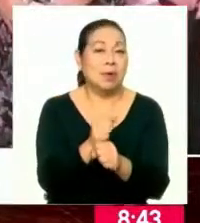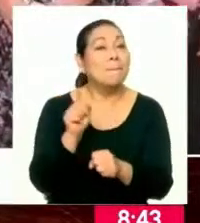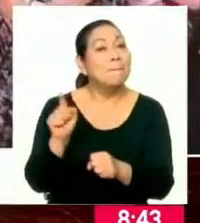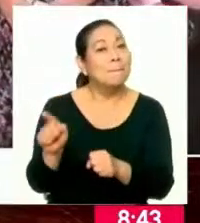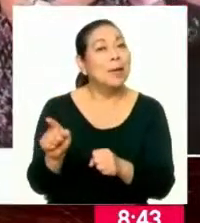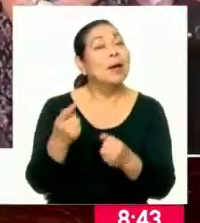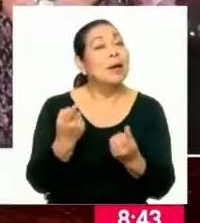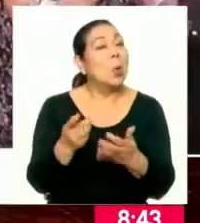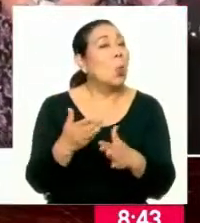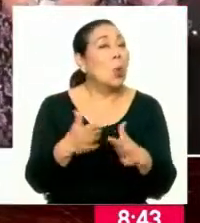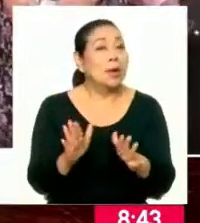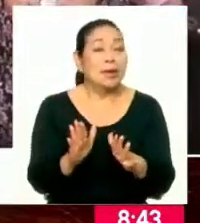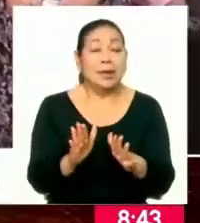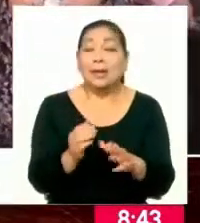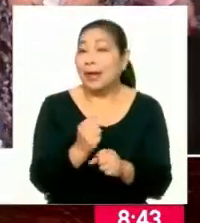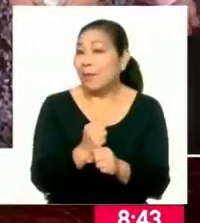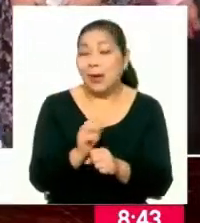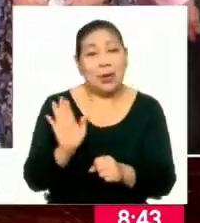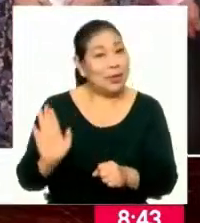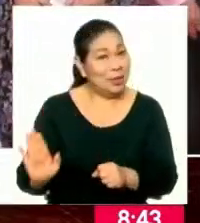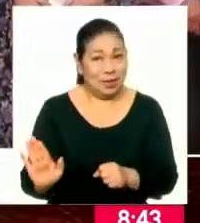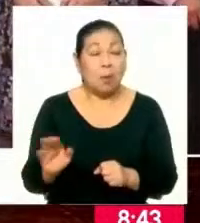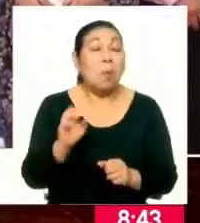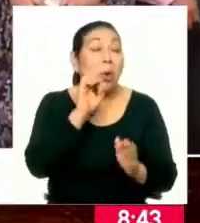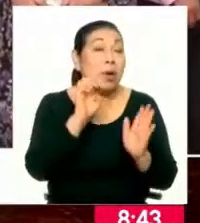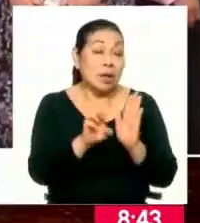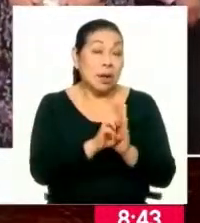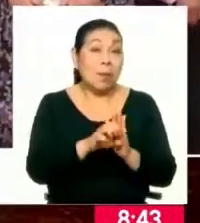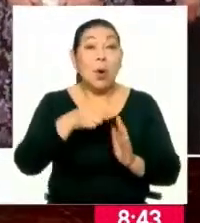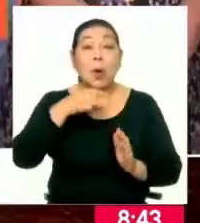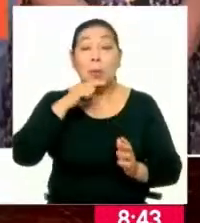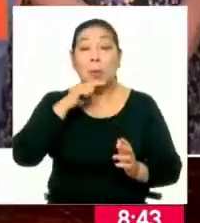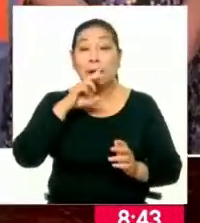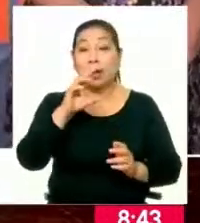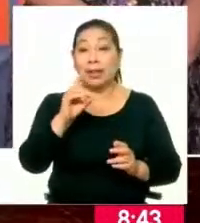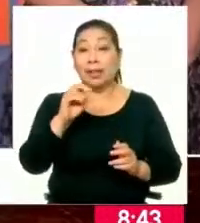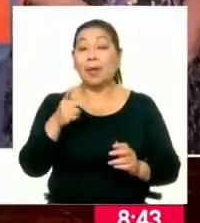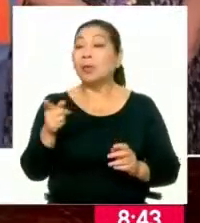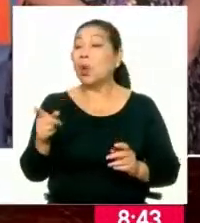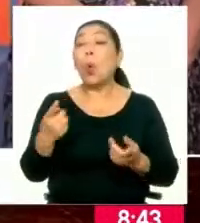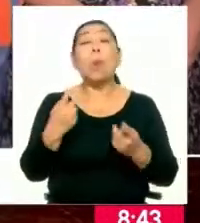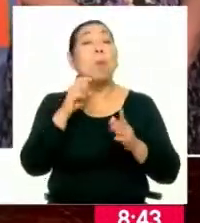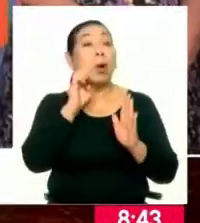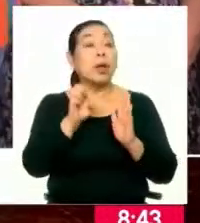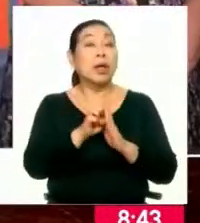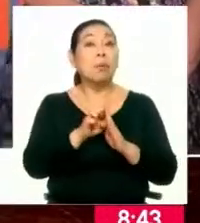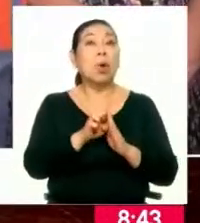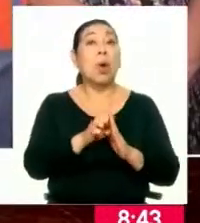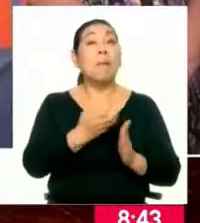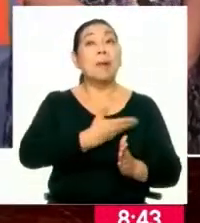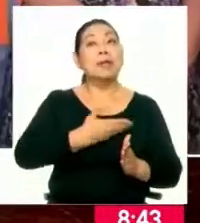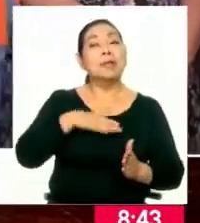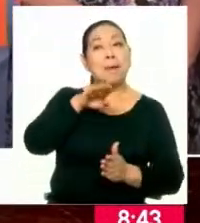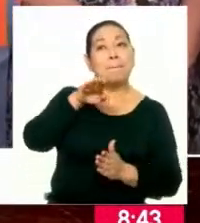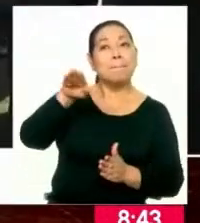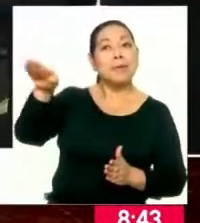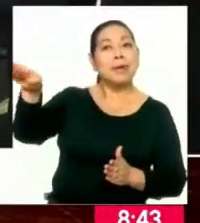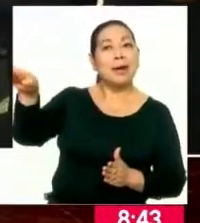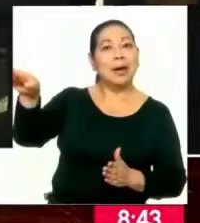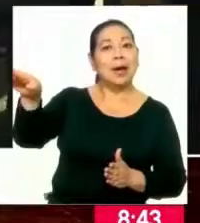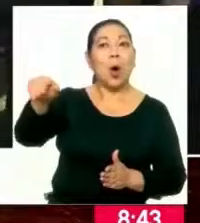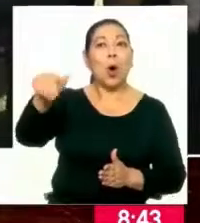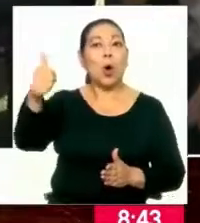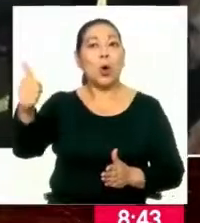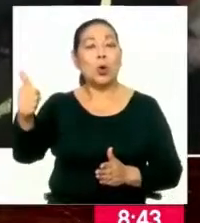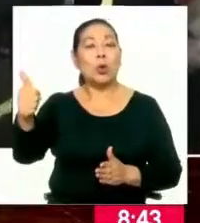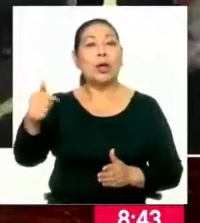cargo público, es cualquier cargo público. Ella, por ejemplo, cuando reemplaza al presidente, porque el presidente se va de viaje al exterior, con permiso de Congreso,